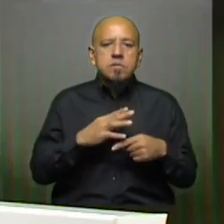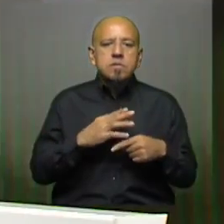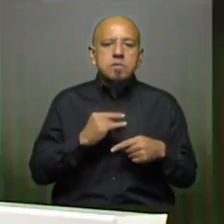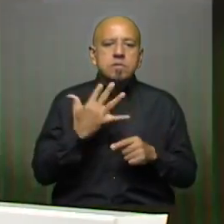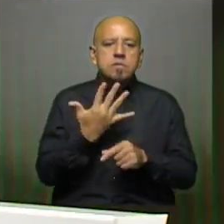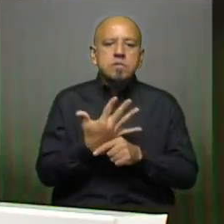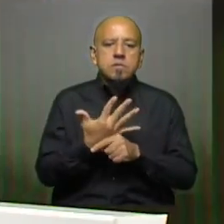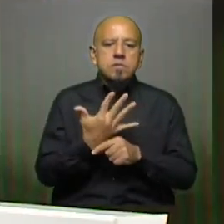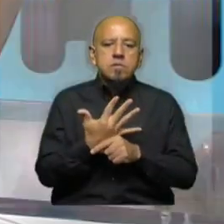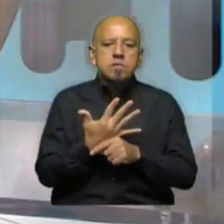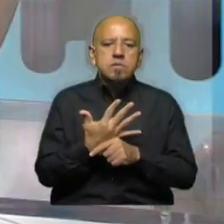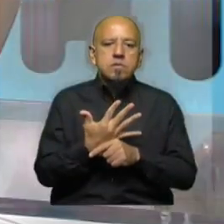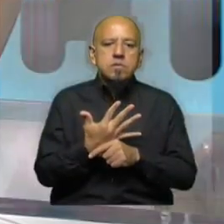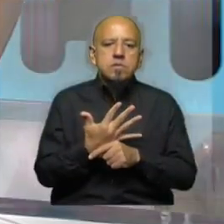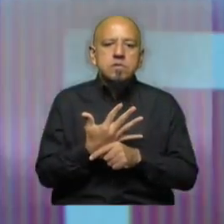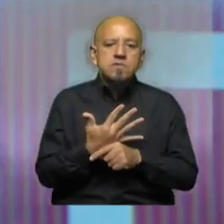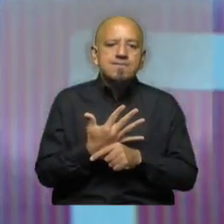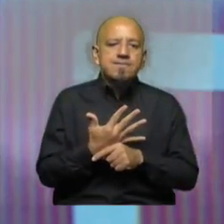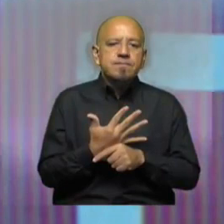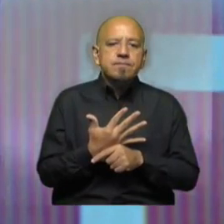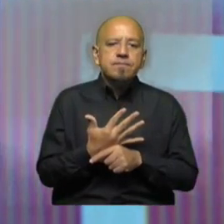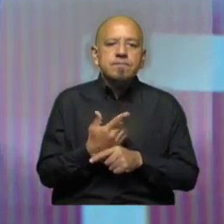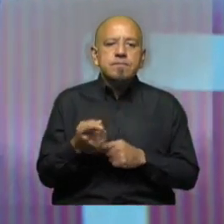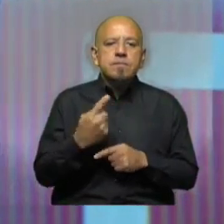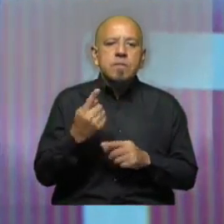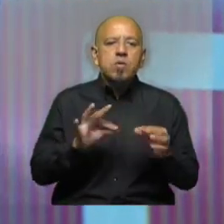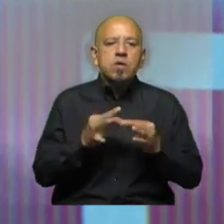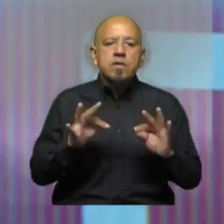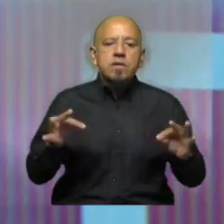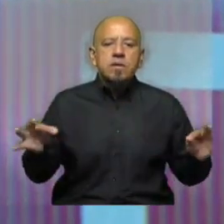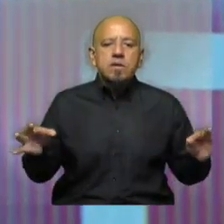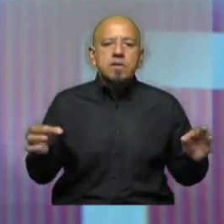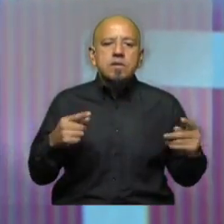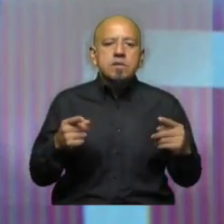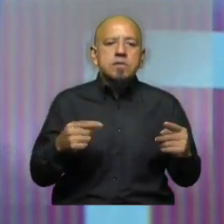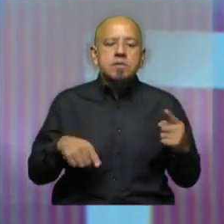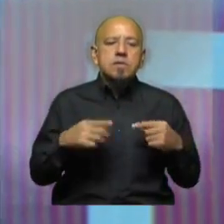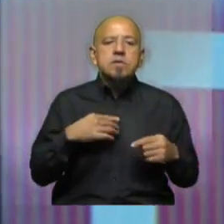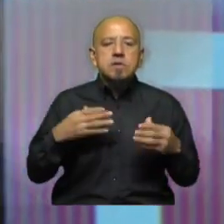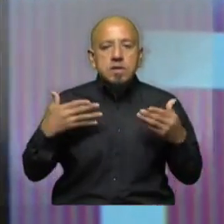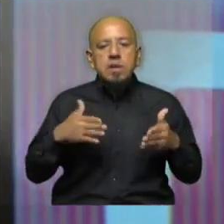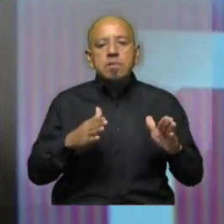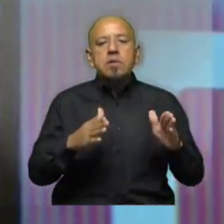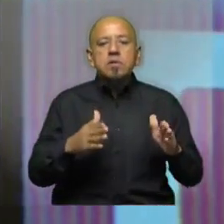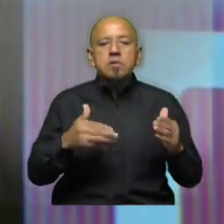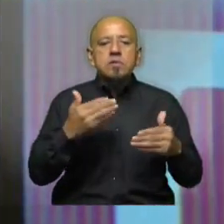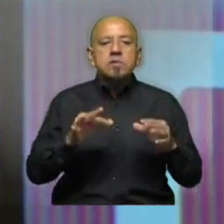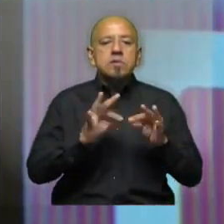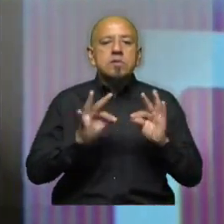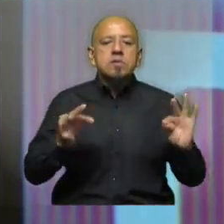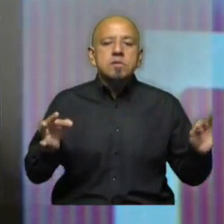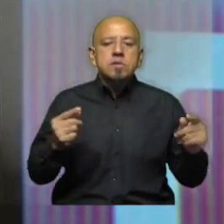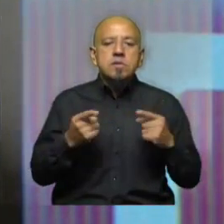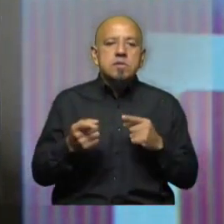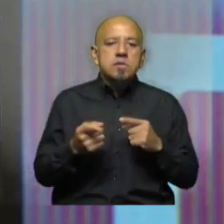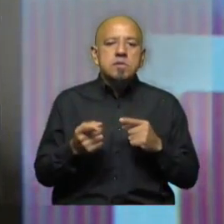5. Repasemos las 5 frases, que una frase, como decía al principio, era el camino es la recompensa, la frase de Tabárez, que